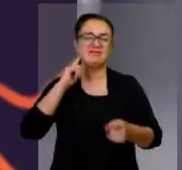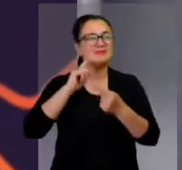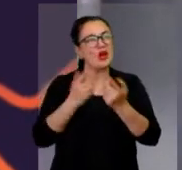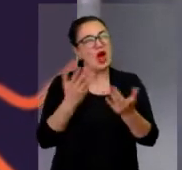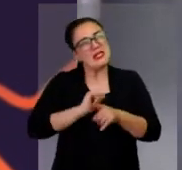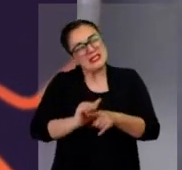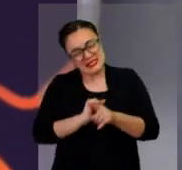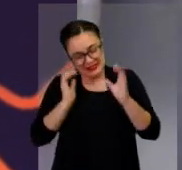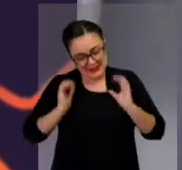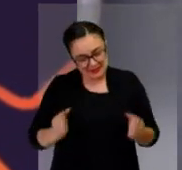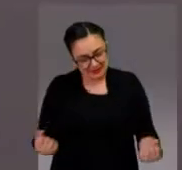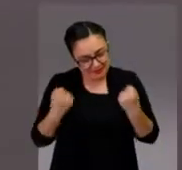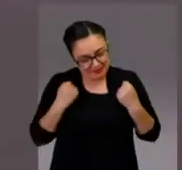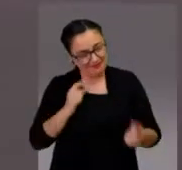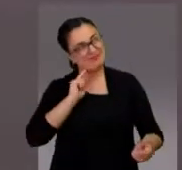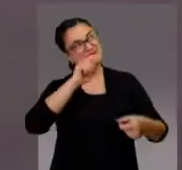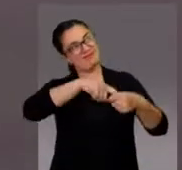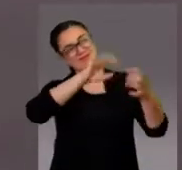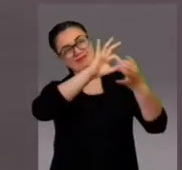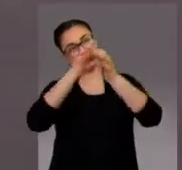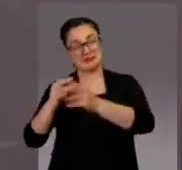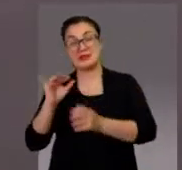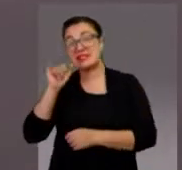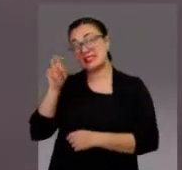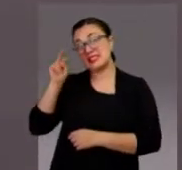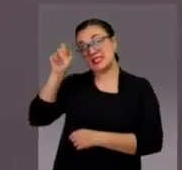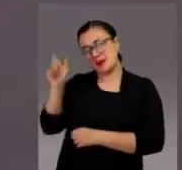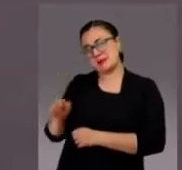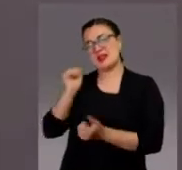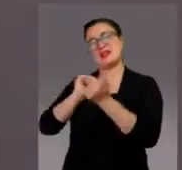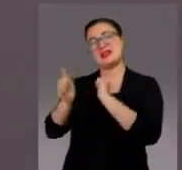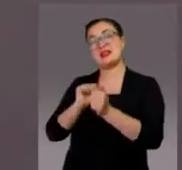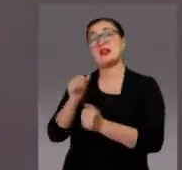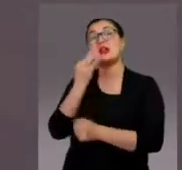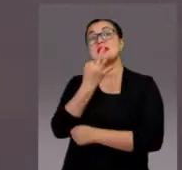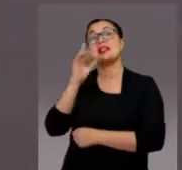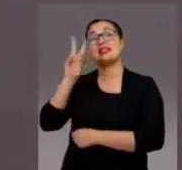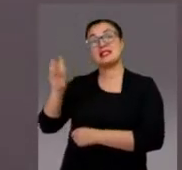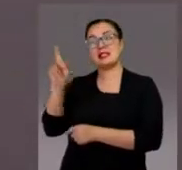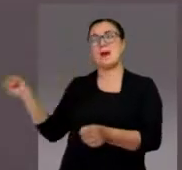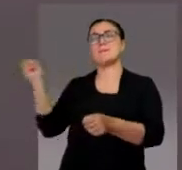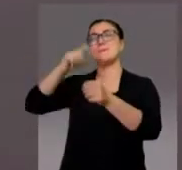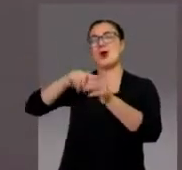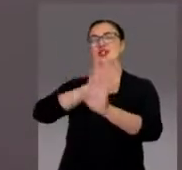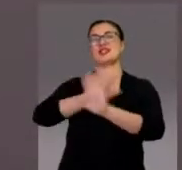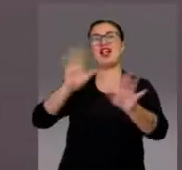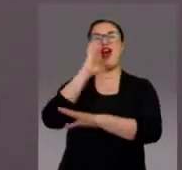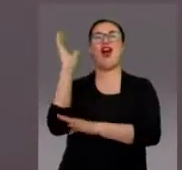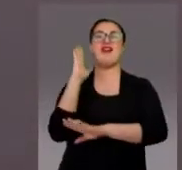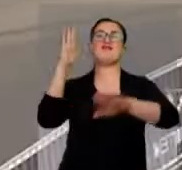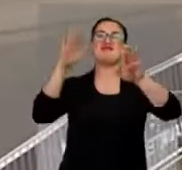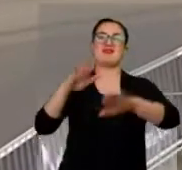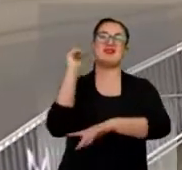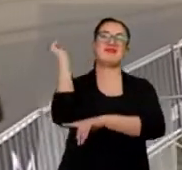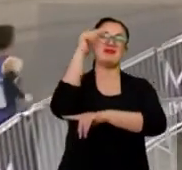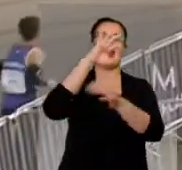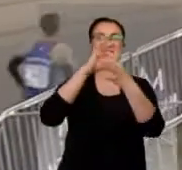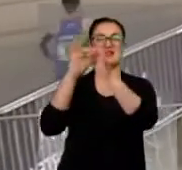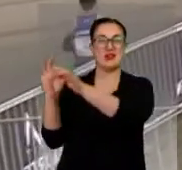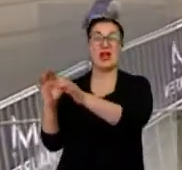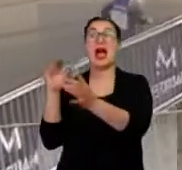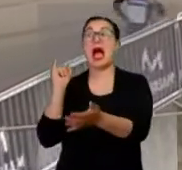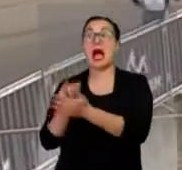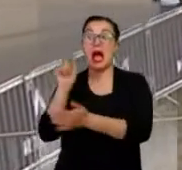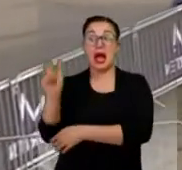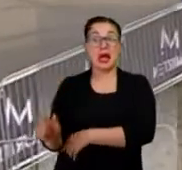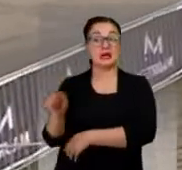hacer para Juegos Olímpicos. Jason Suárez es el deportista número 37 clasificado por Colombia a los Olímpicos de Tokio y será uno de los